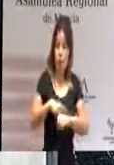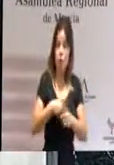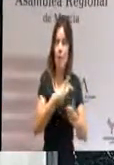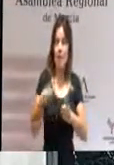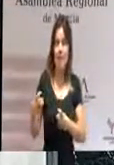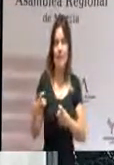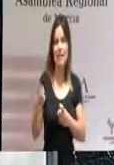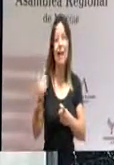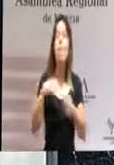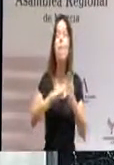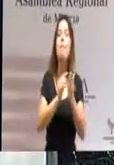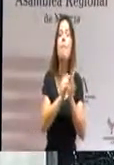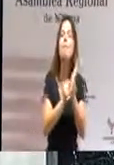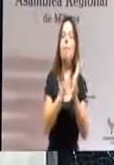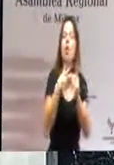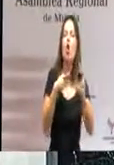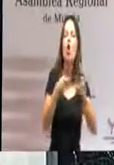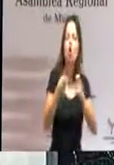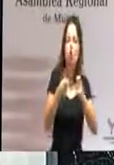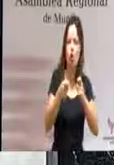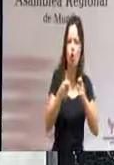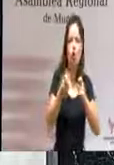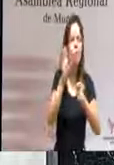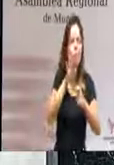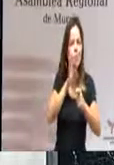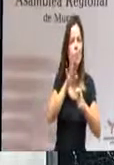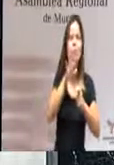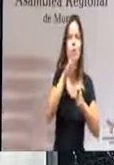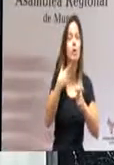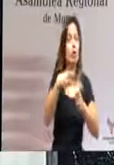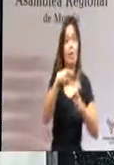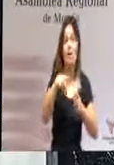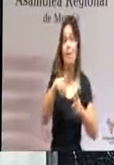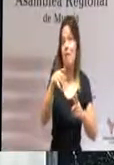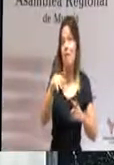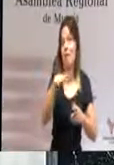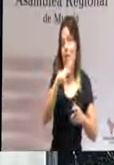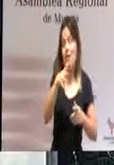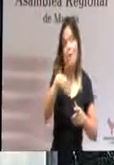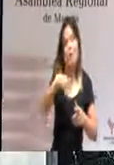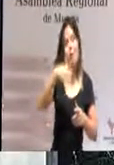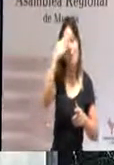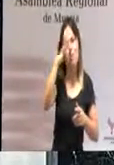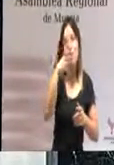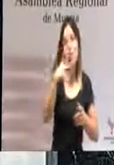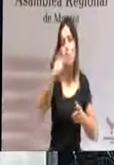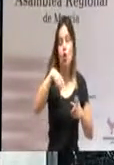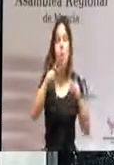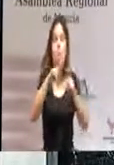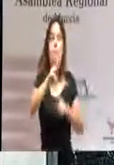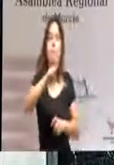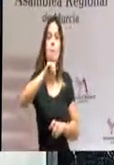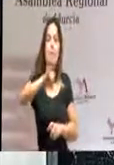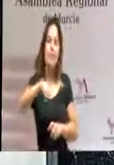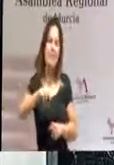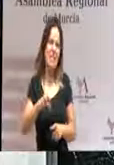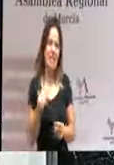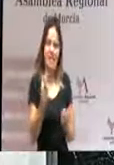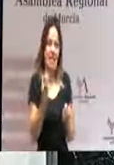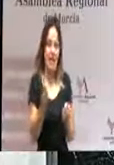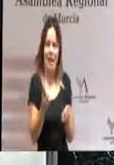necesarias medidas de control de la morosidad, causa principal de la falta de liquidez de nuestras pymes. Por nuestra